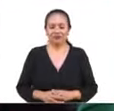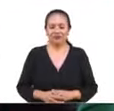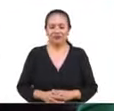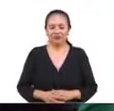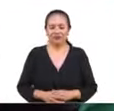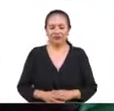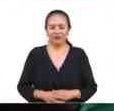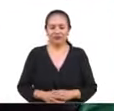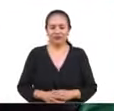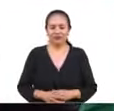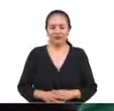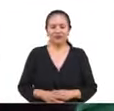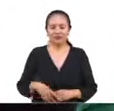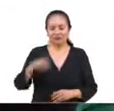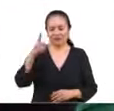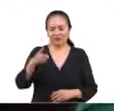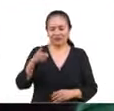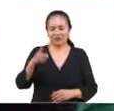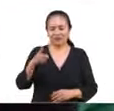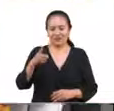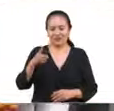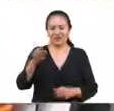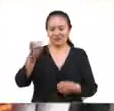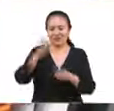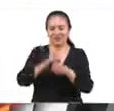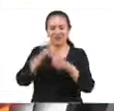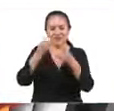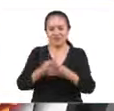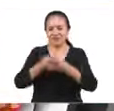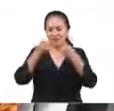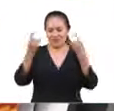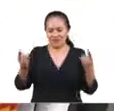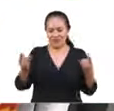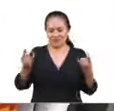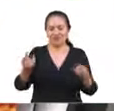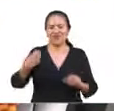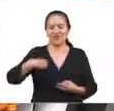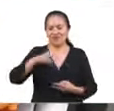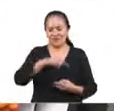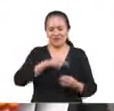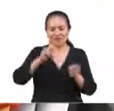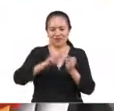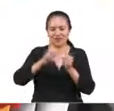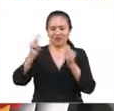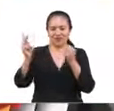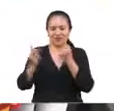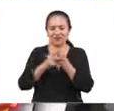Para ser parte de este momento histórico en la vida de nuestro país.